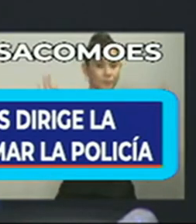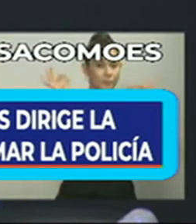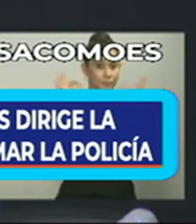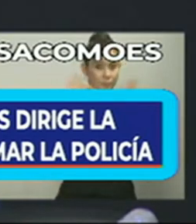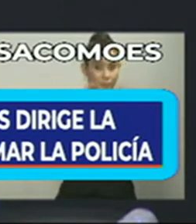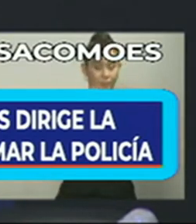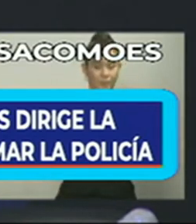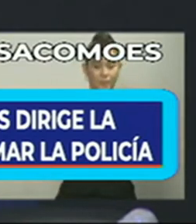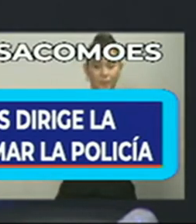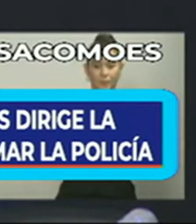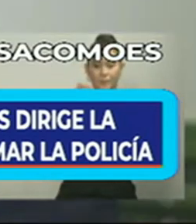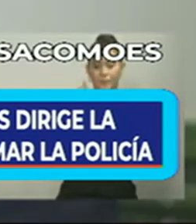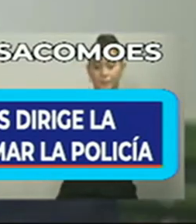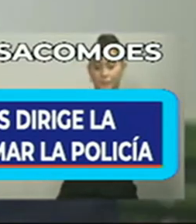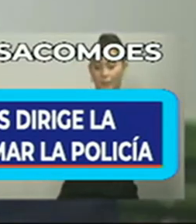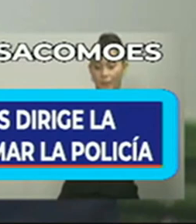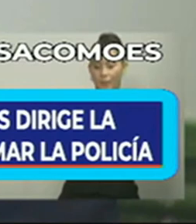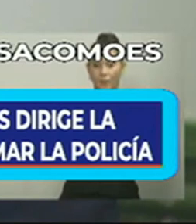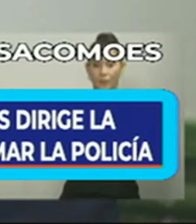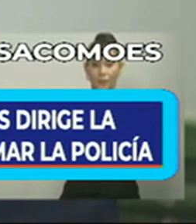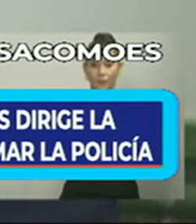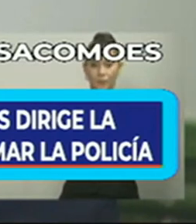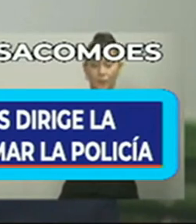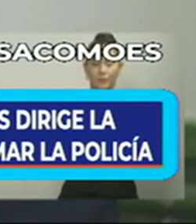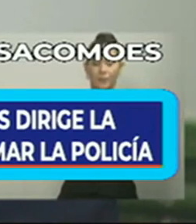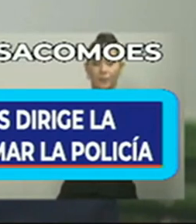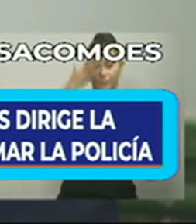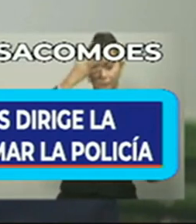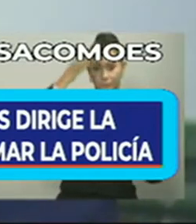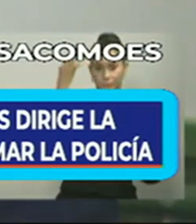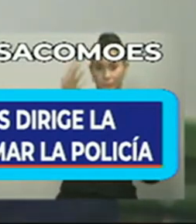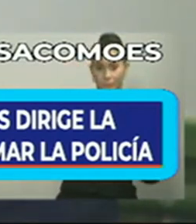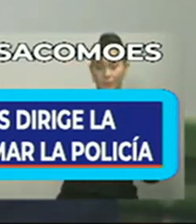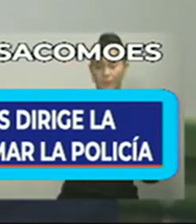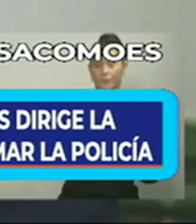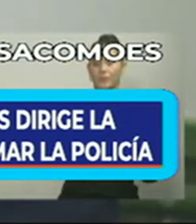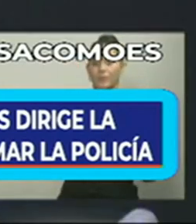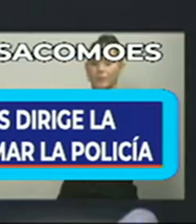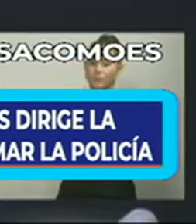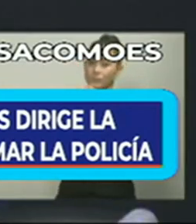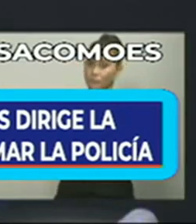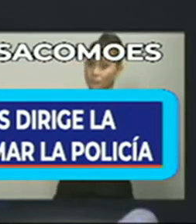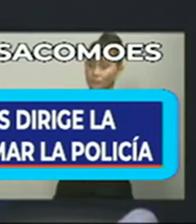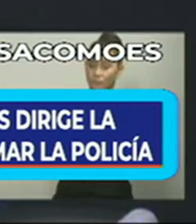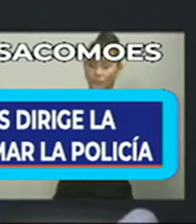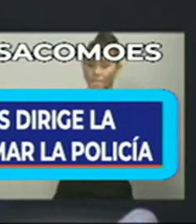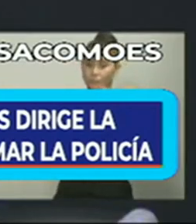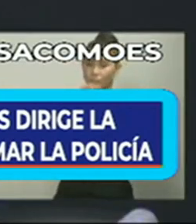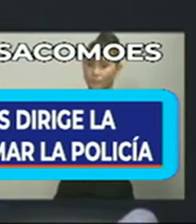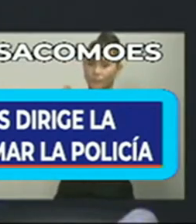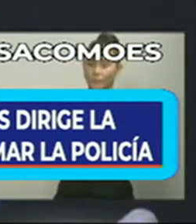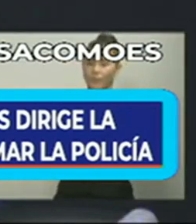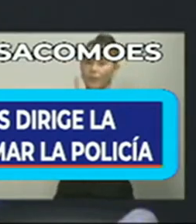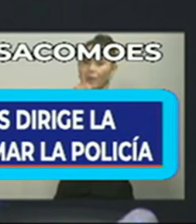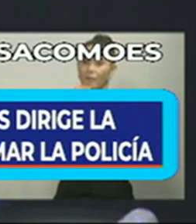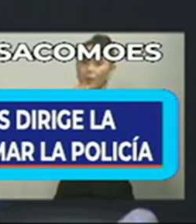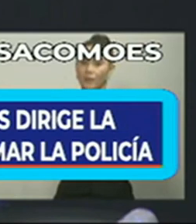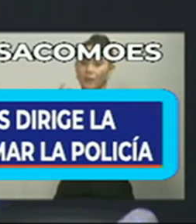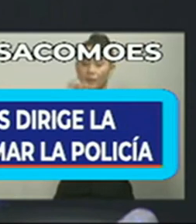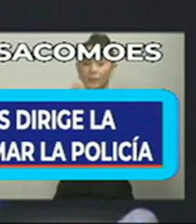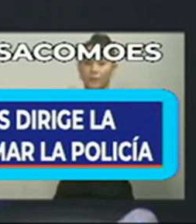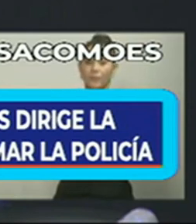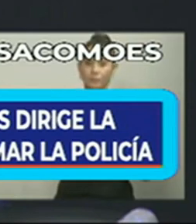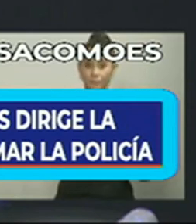el grupo de trabajo decidió celebrar un taller de inducción que fue impartido por la Policía